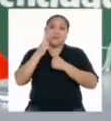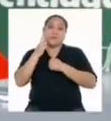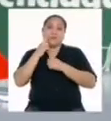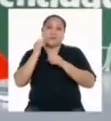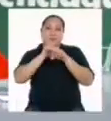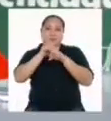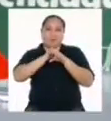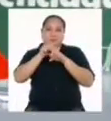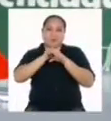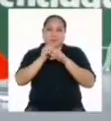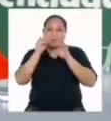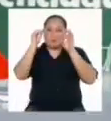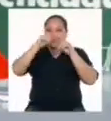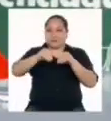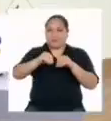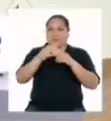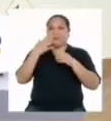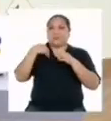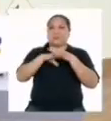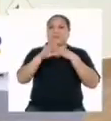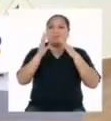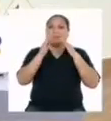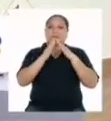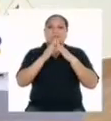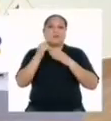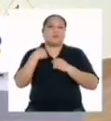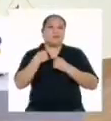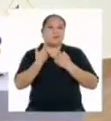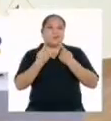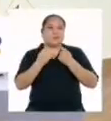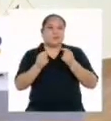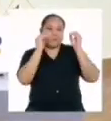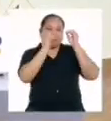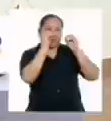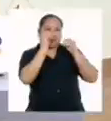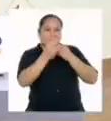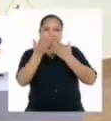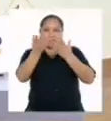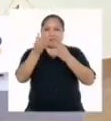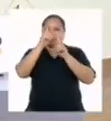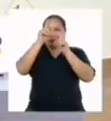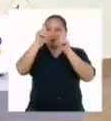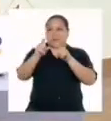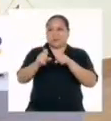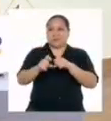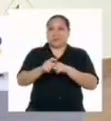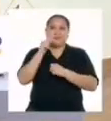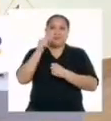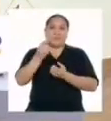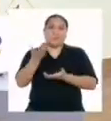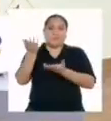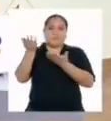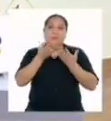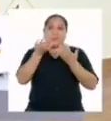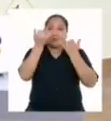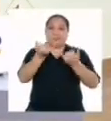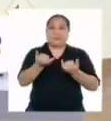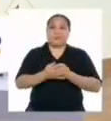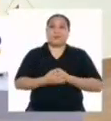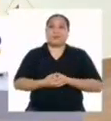ejercicio previo al que colocaremos en casa. Mientras yo trato de avanzar, les dejo las preguntas que nos han enviado el día de